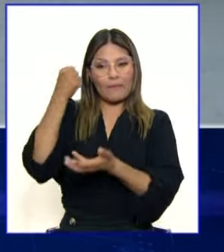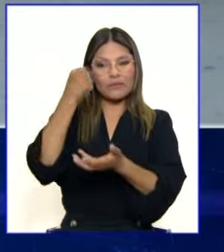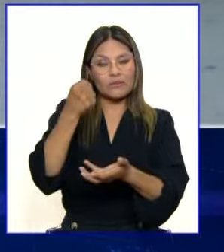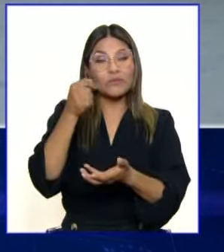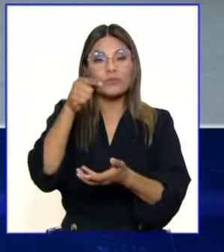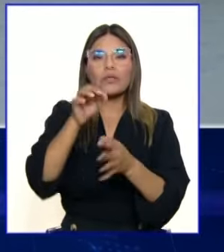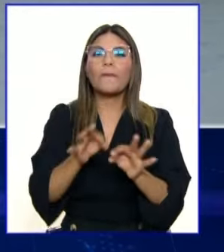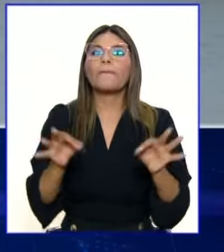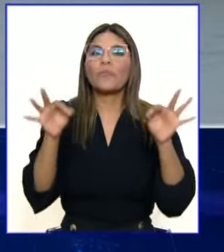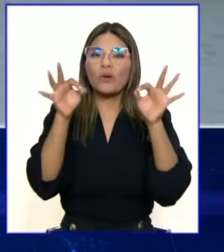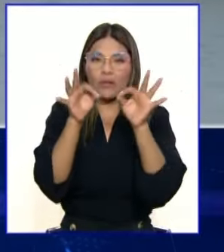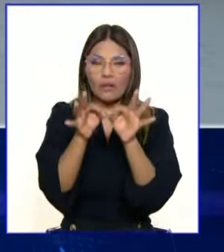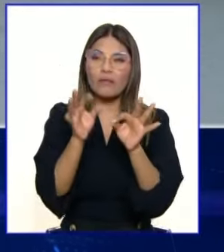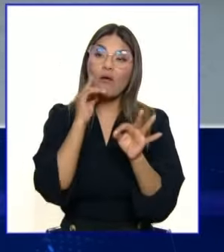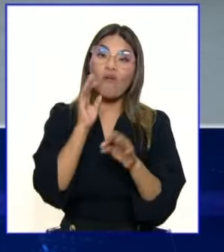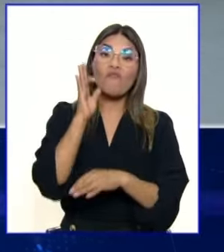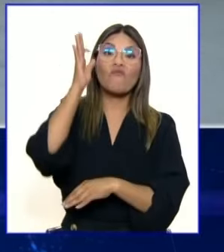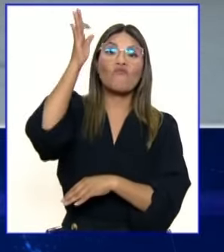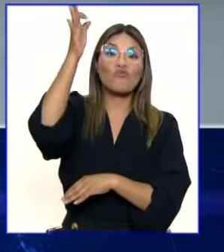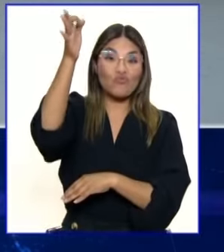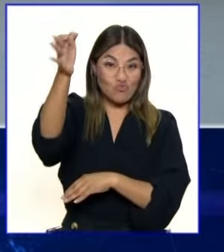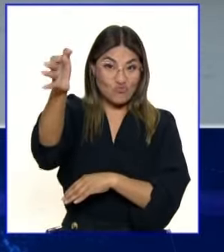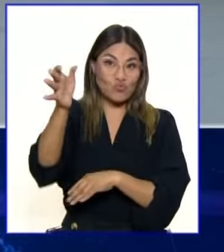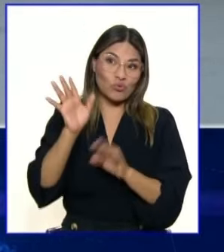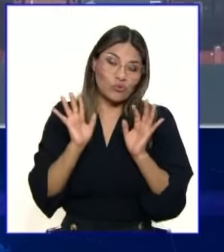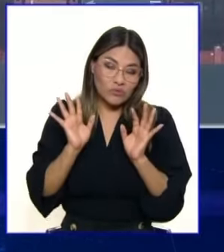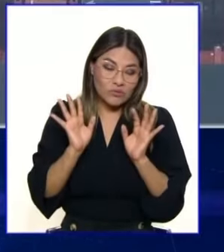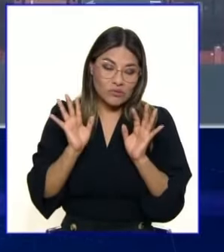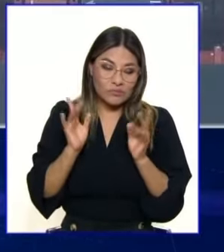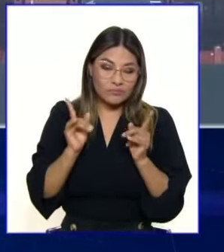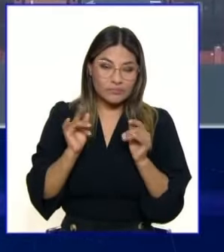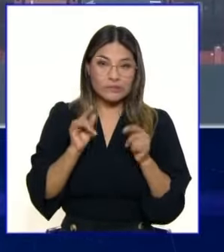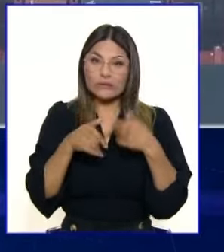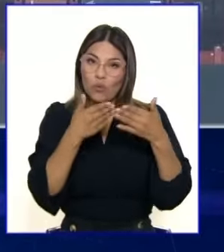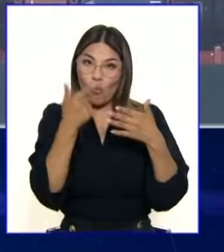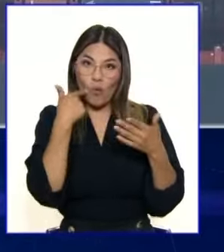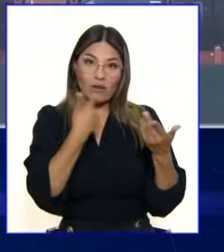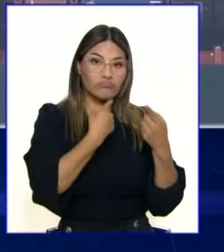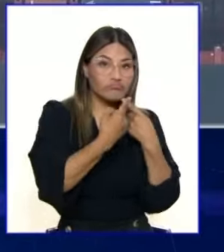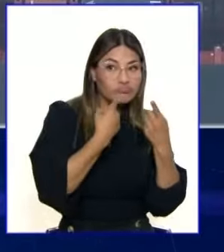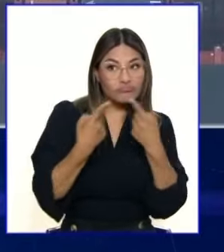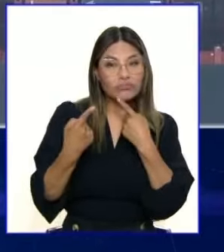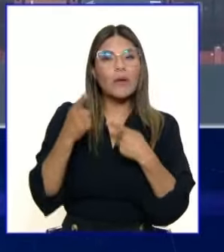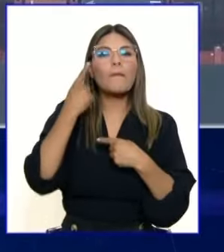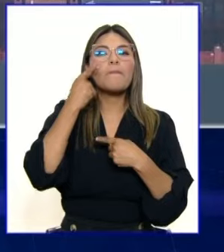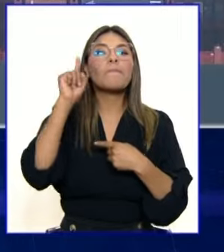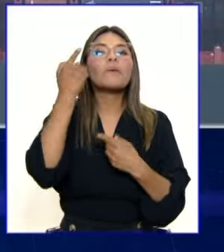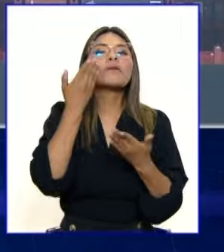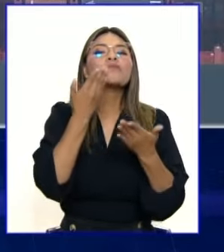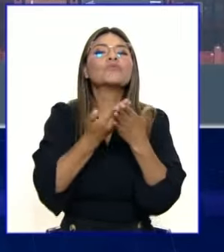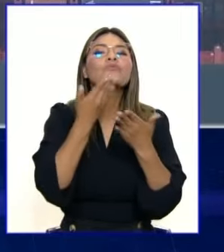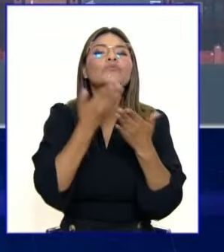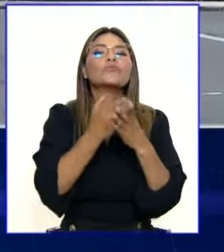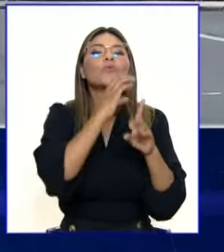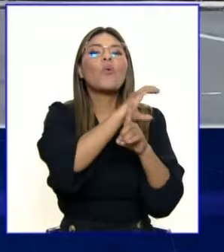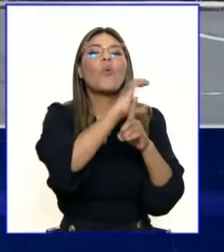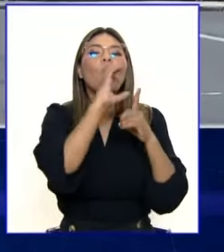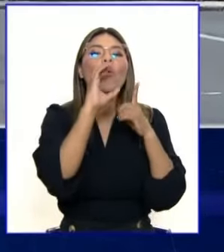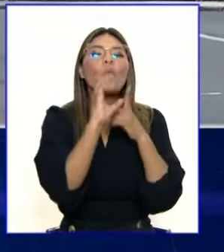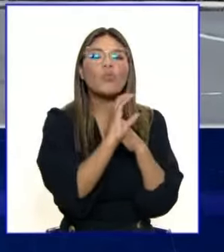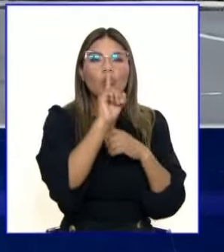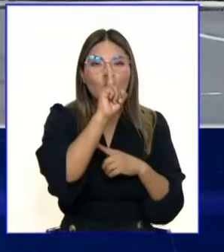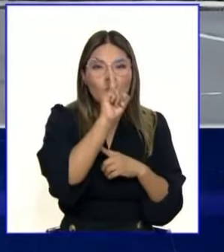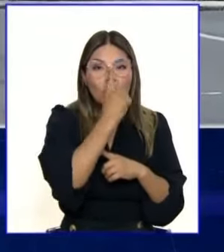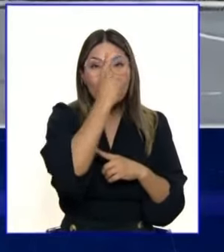los posibles o futuros negociadores de que hagan negocios conozcan las culturas de estos países. ¿Por qué?